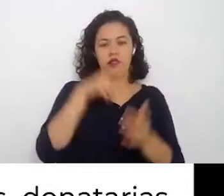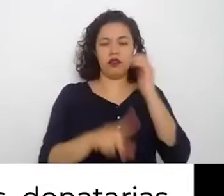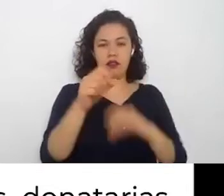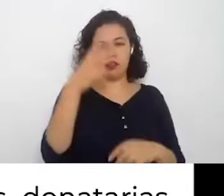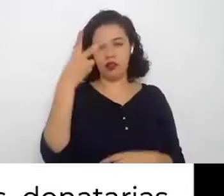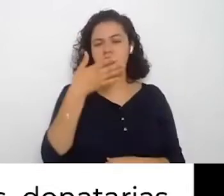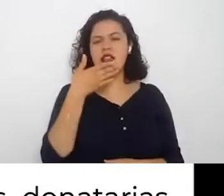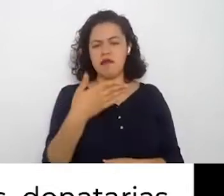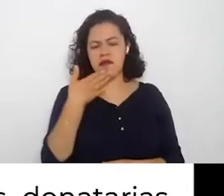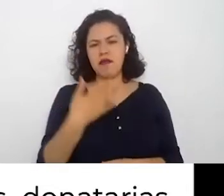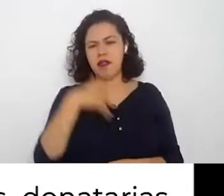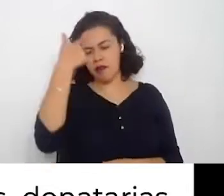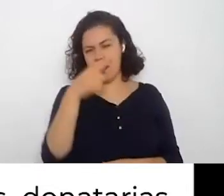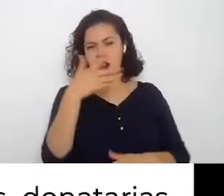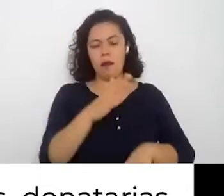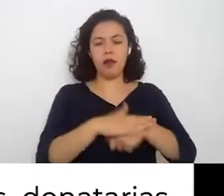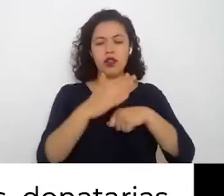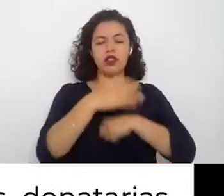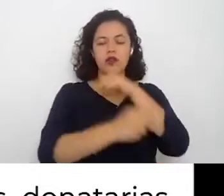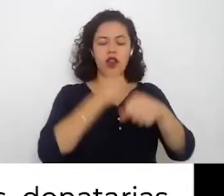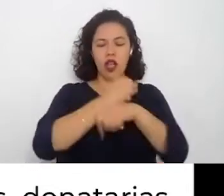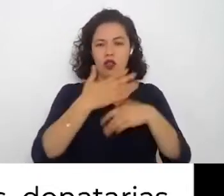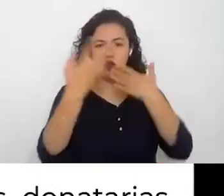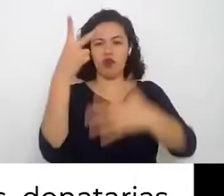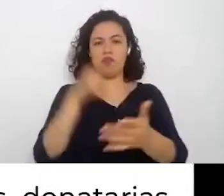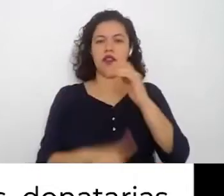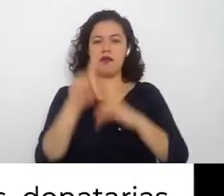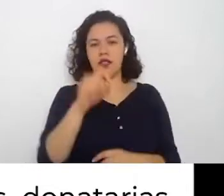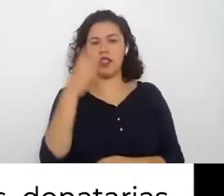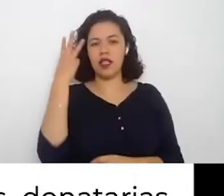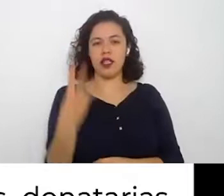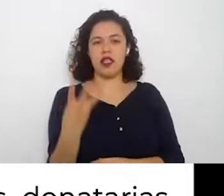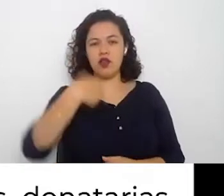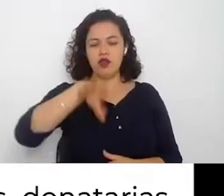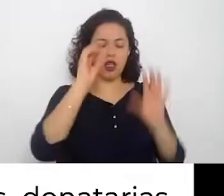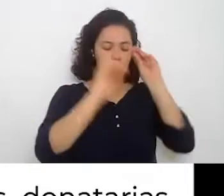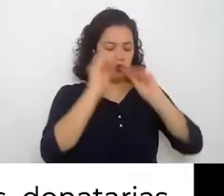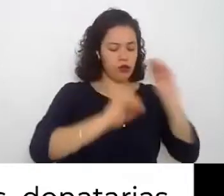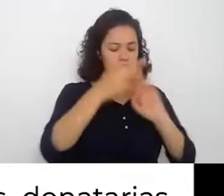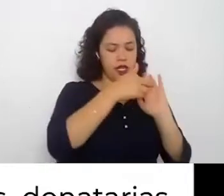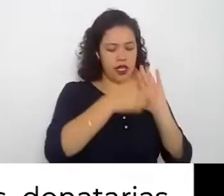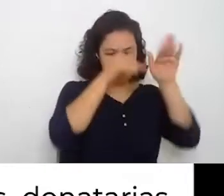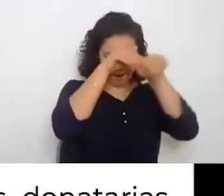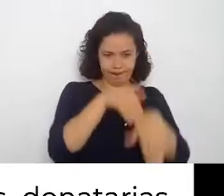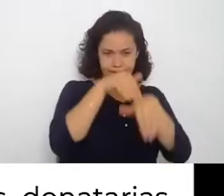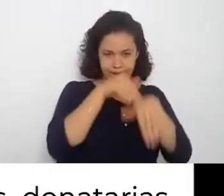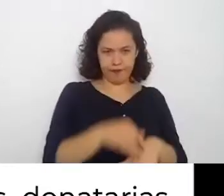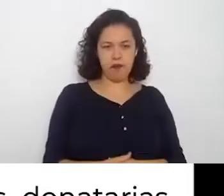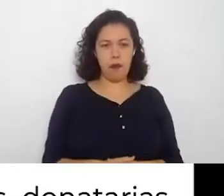tiempo para crear su presupuesto 2023 con todas estas regulaciones. Esta regla